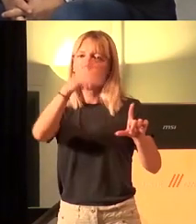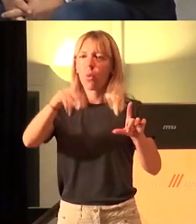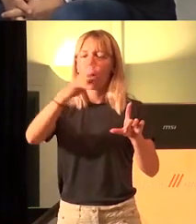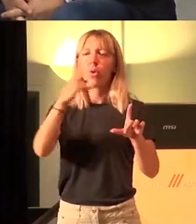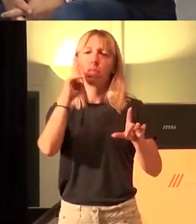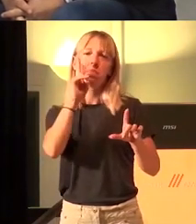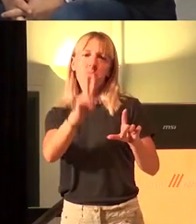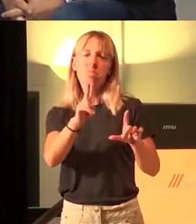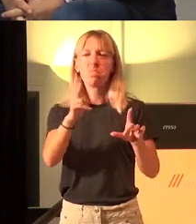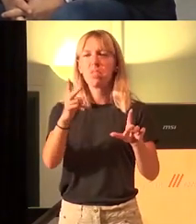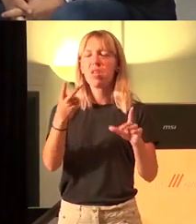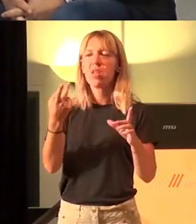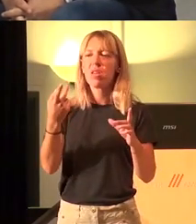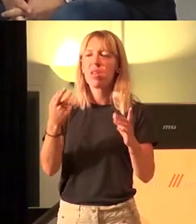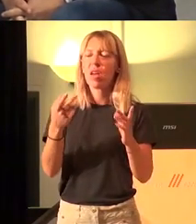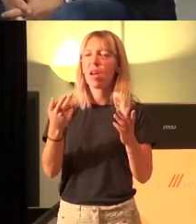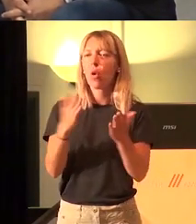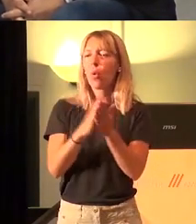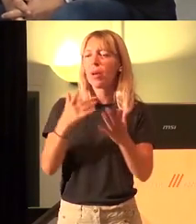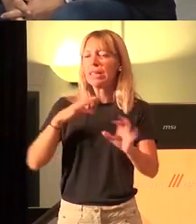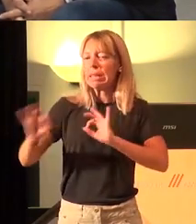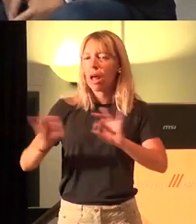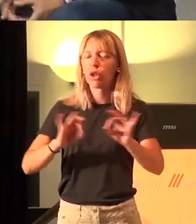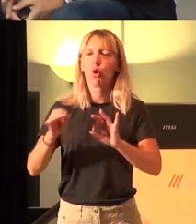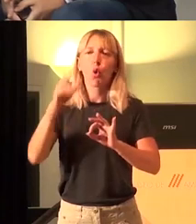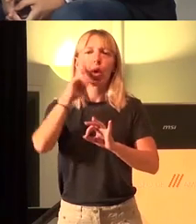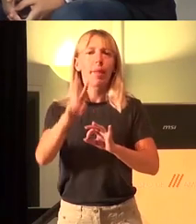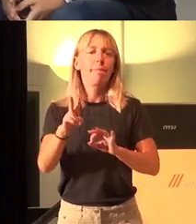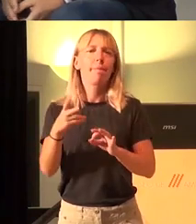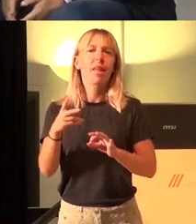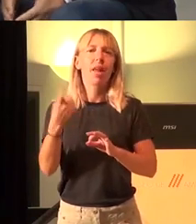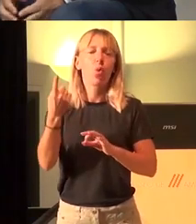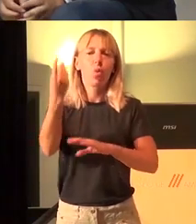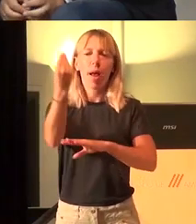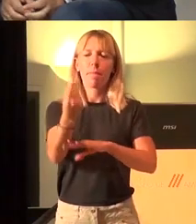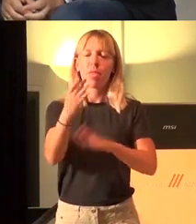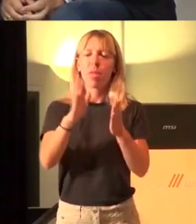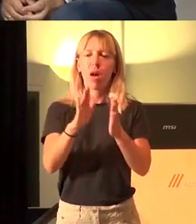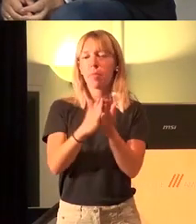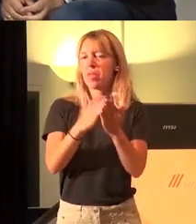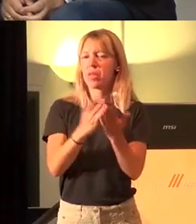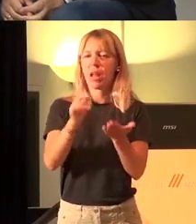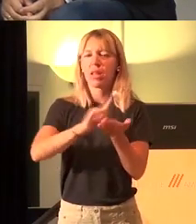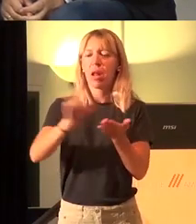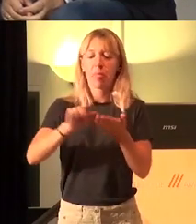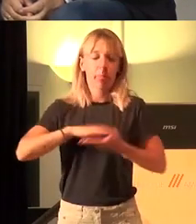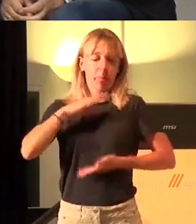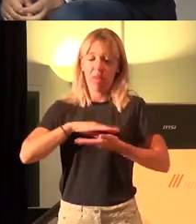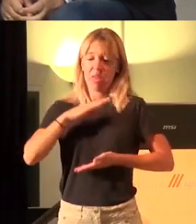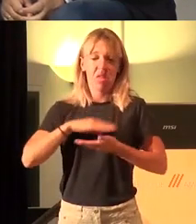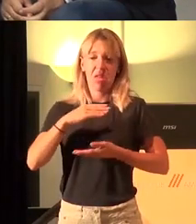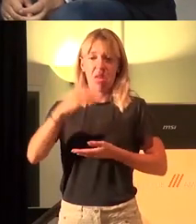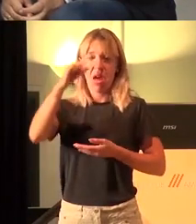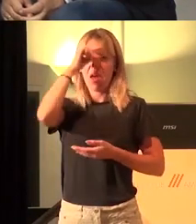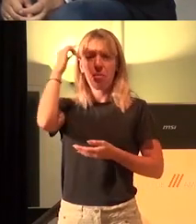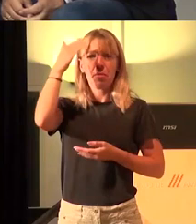y mire a través de una obra de teatro y mire una pieza literaria a la que no tenía capacidad en su